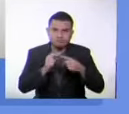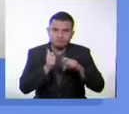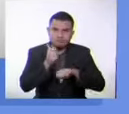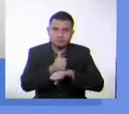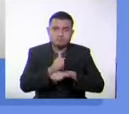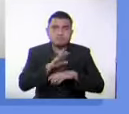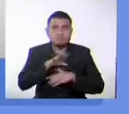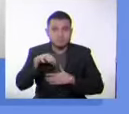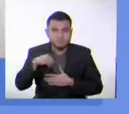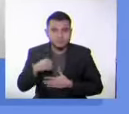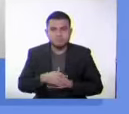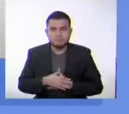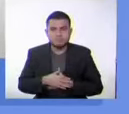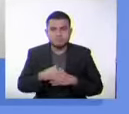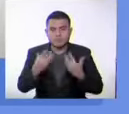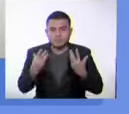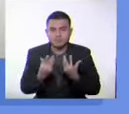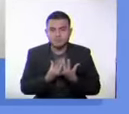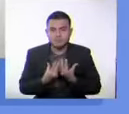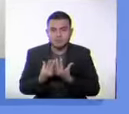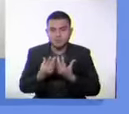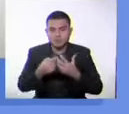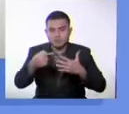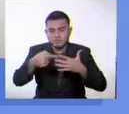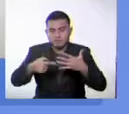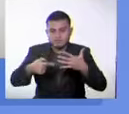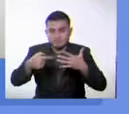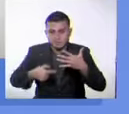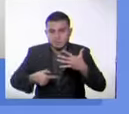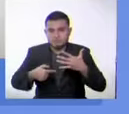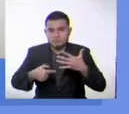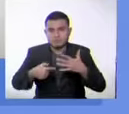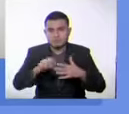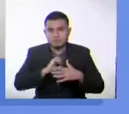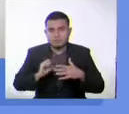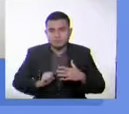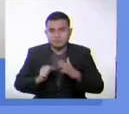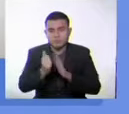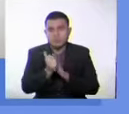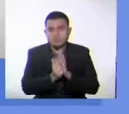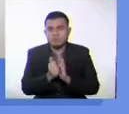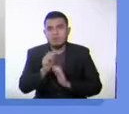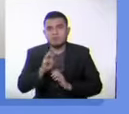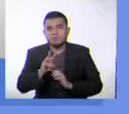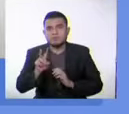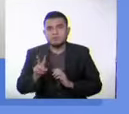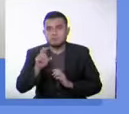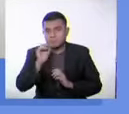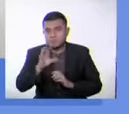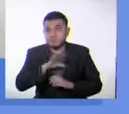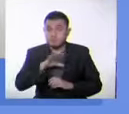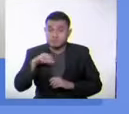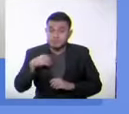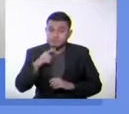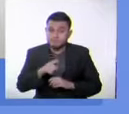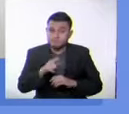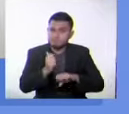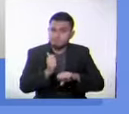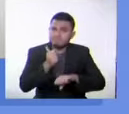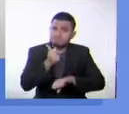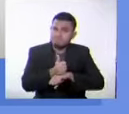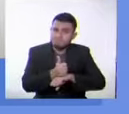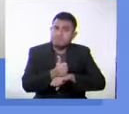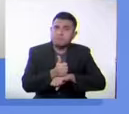sociedad. En la legislación salvadoreña, en el artículo 32, nos dice que la familia es la base fundamental